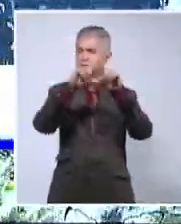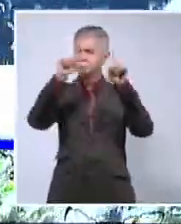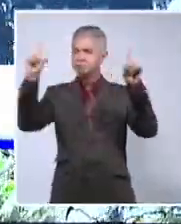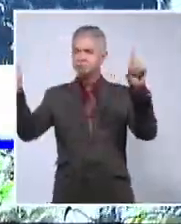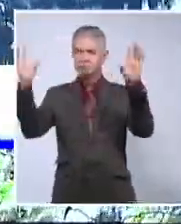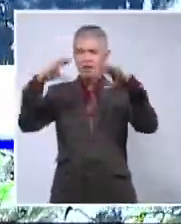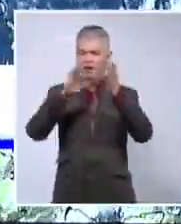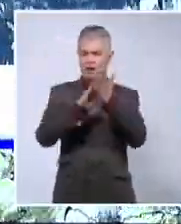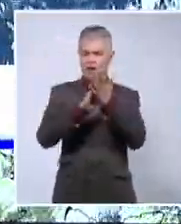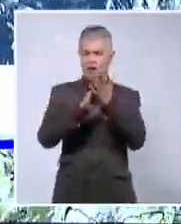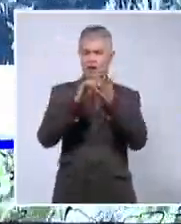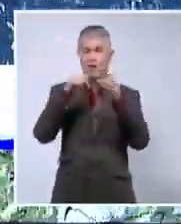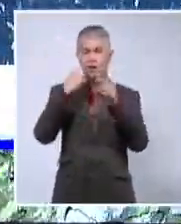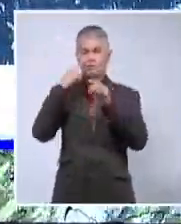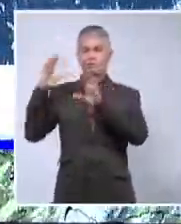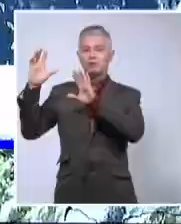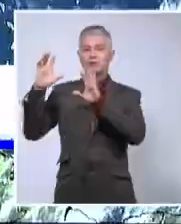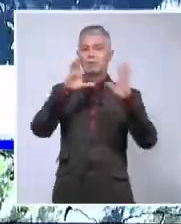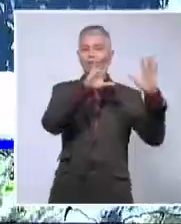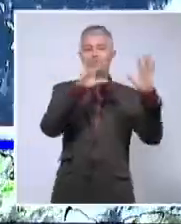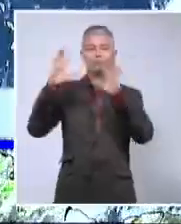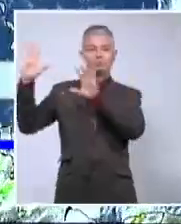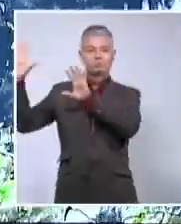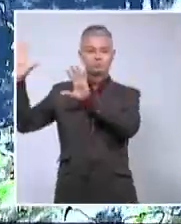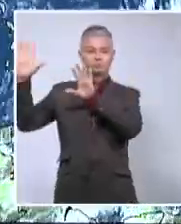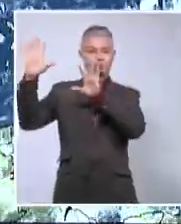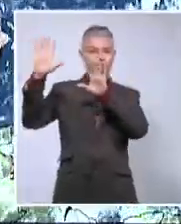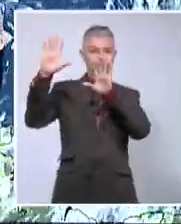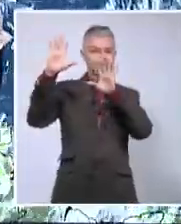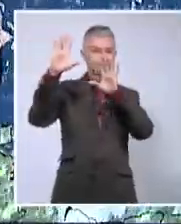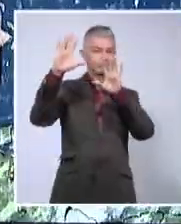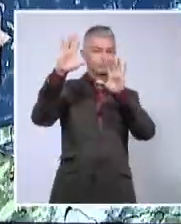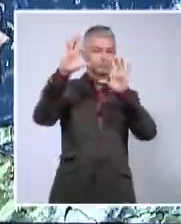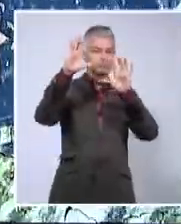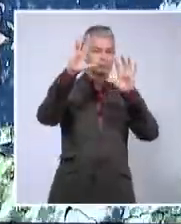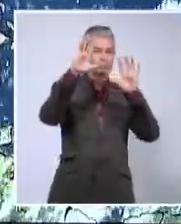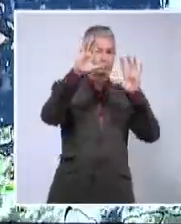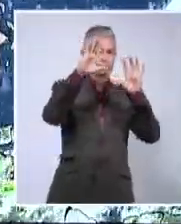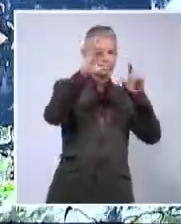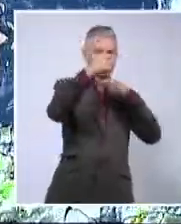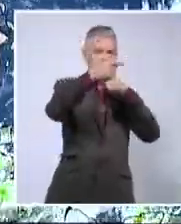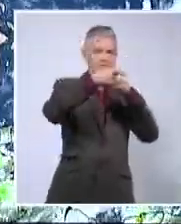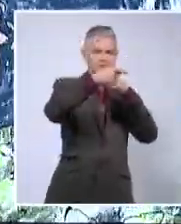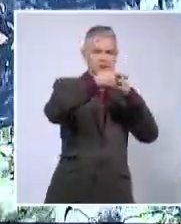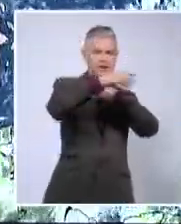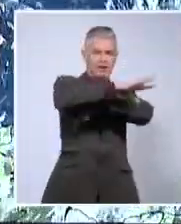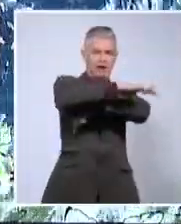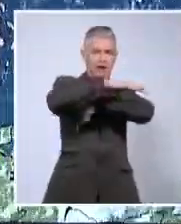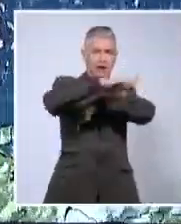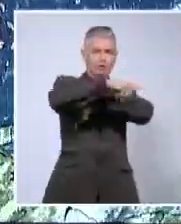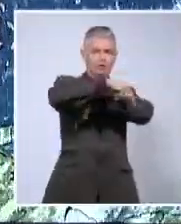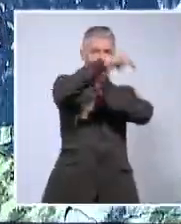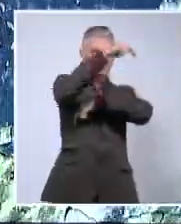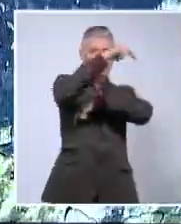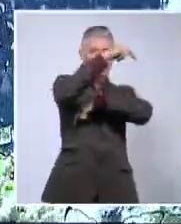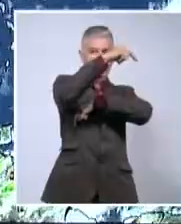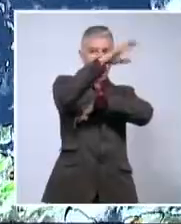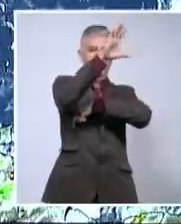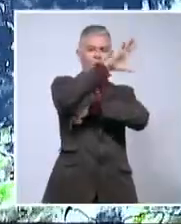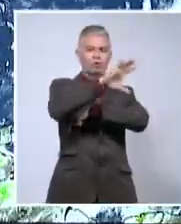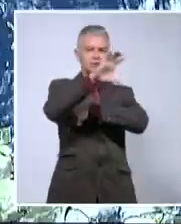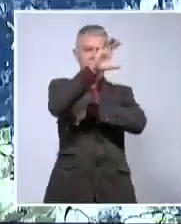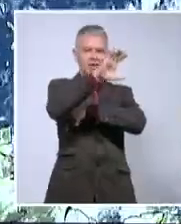el frente frío que avanza y se encuentra ya próximo a la costa norte occidental de nuestro país, pero muy debilitado,